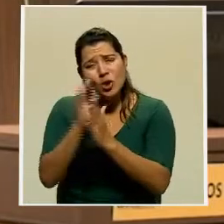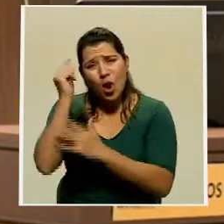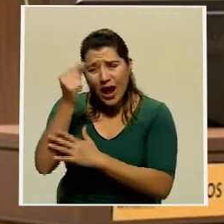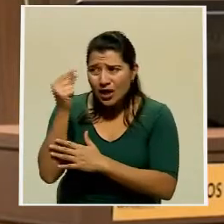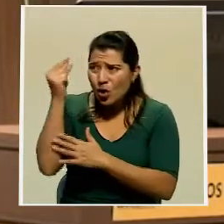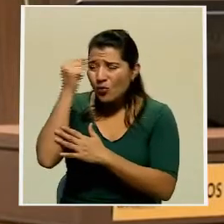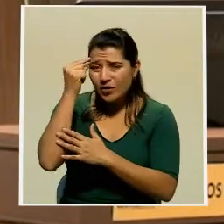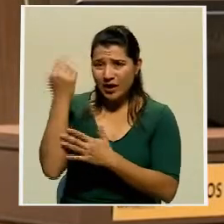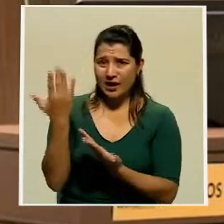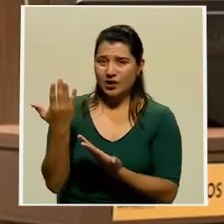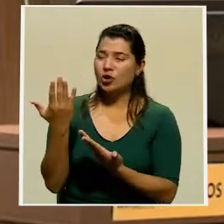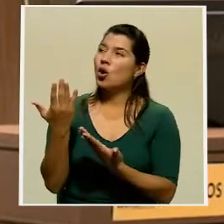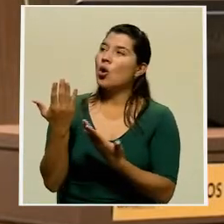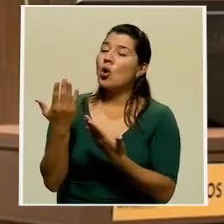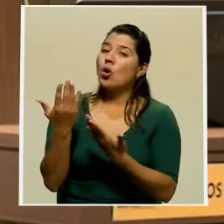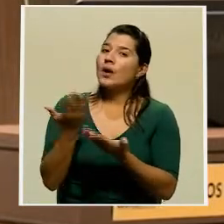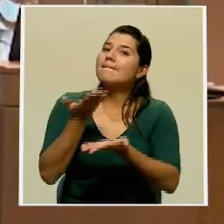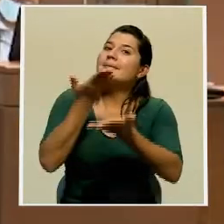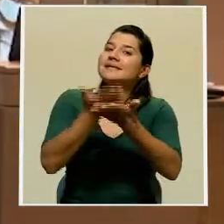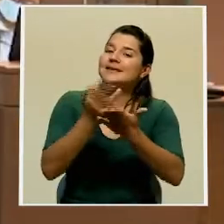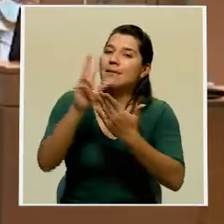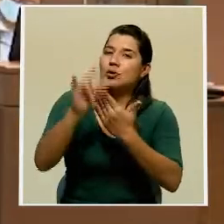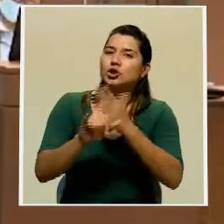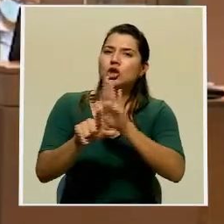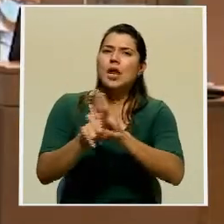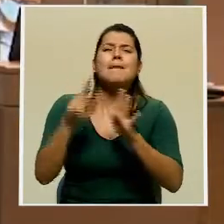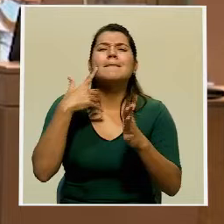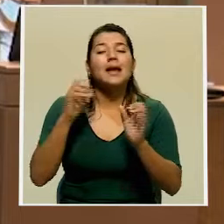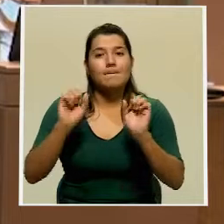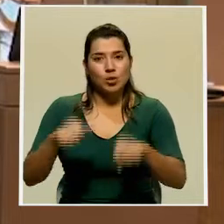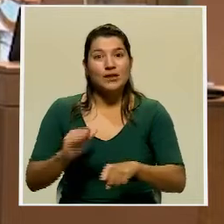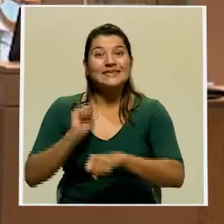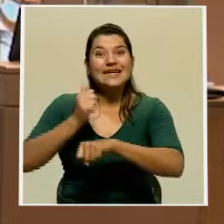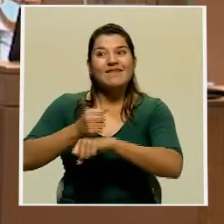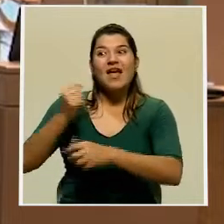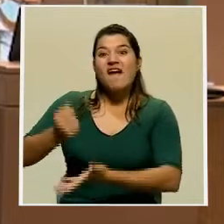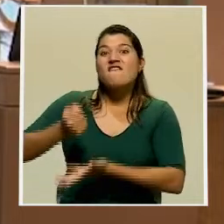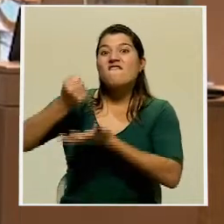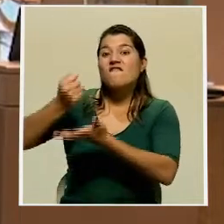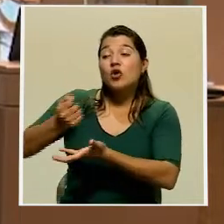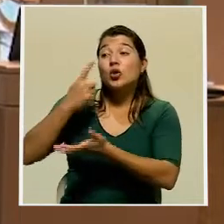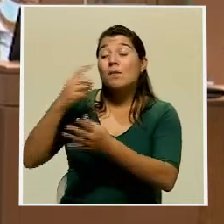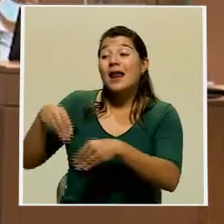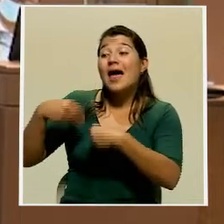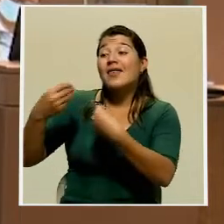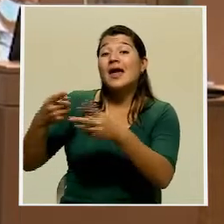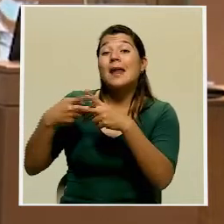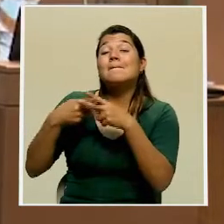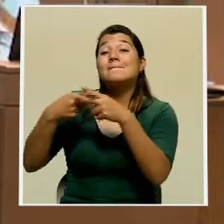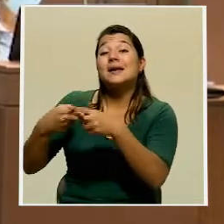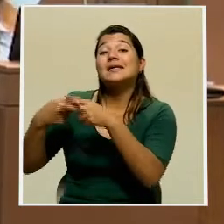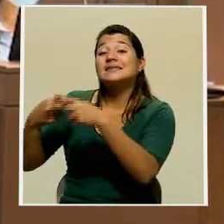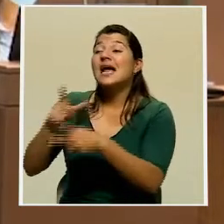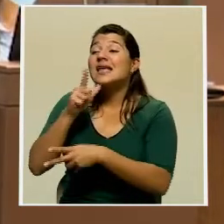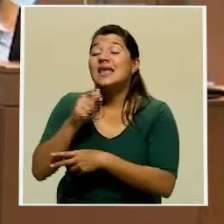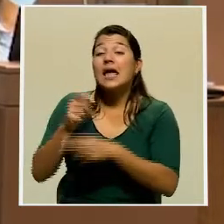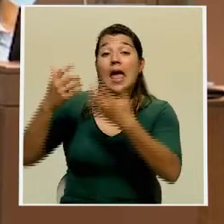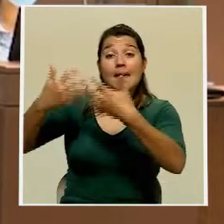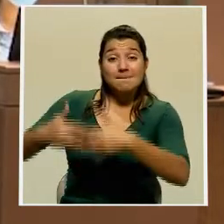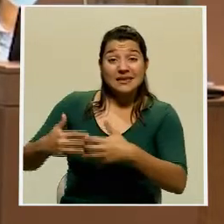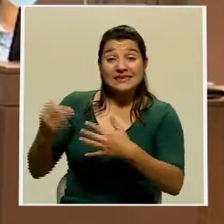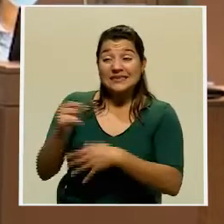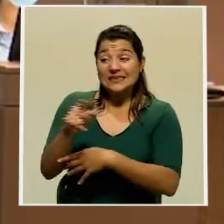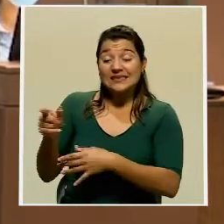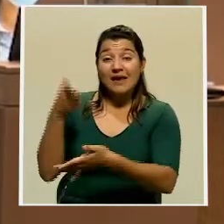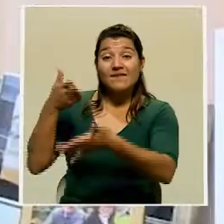convocar cuanto antes el proyecto de ley que crearía el Fondo de Avales y Garantías, con el que se podría otorgar financiamiento a las empresas afectadas